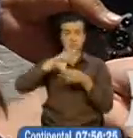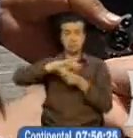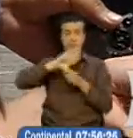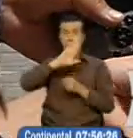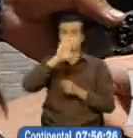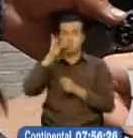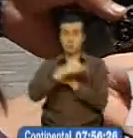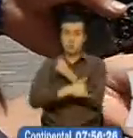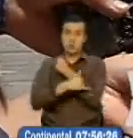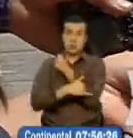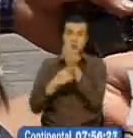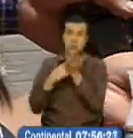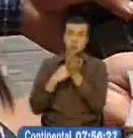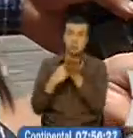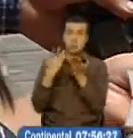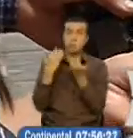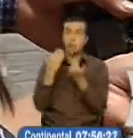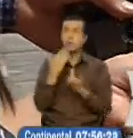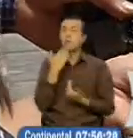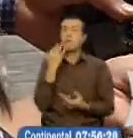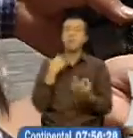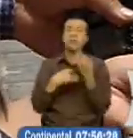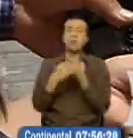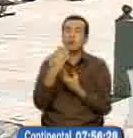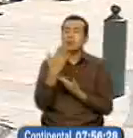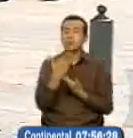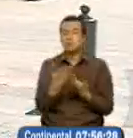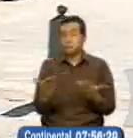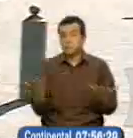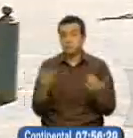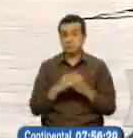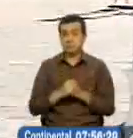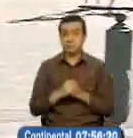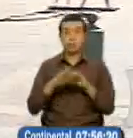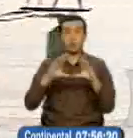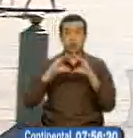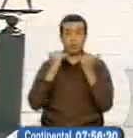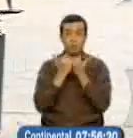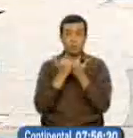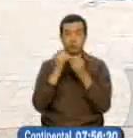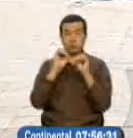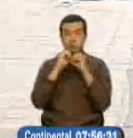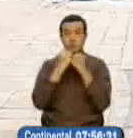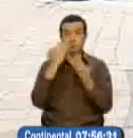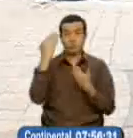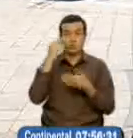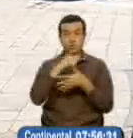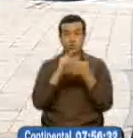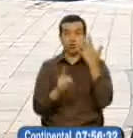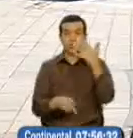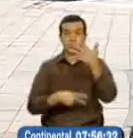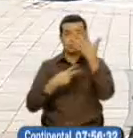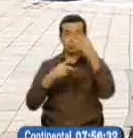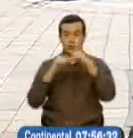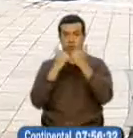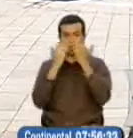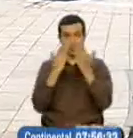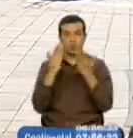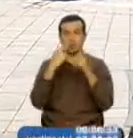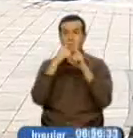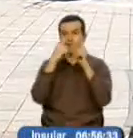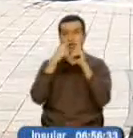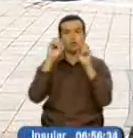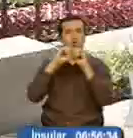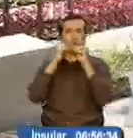de estos países para recabar también la información. La Comisión Multipartidista está conformada por 7 asambleístas de diferentes